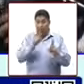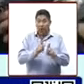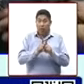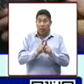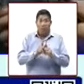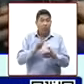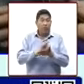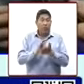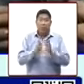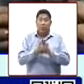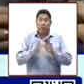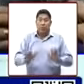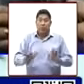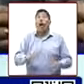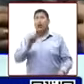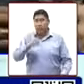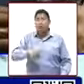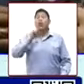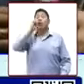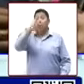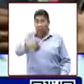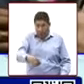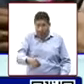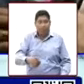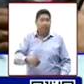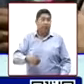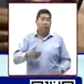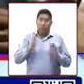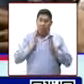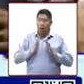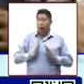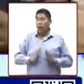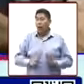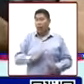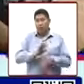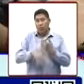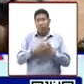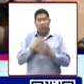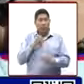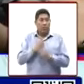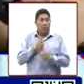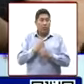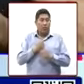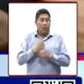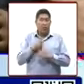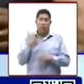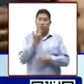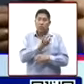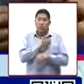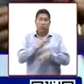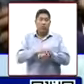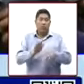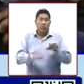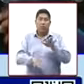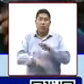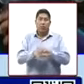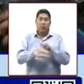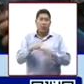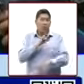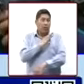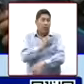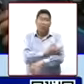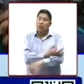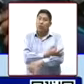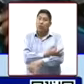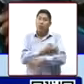Sí, empezamos a trabajar desde mañana y la ciudad necesita toda nuestra labor, necesita todas nuestras manos, todo nuestro esfuerzo. ¿Cómo se